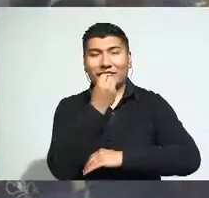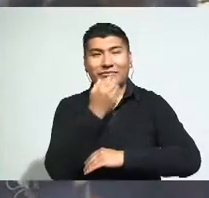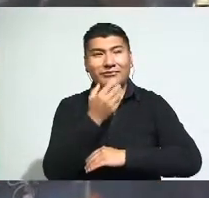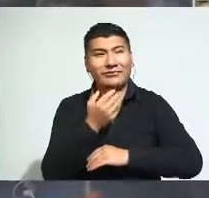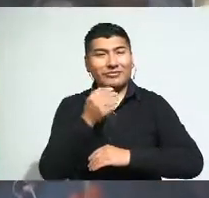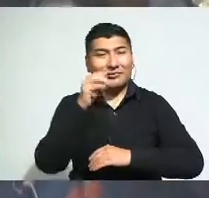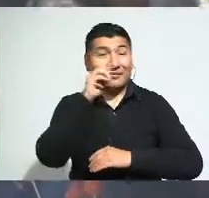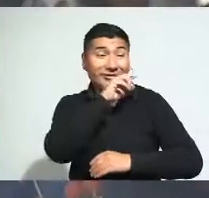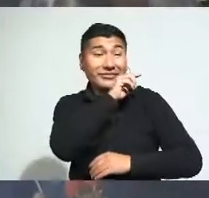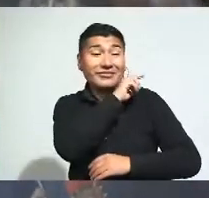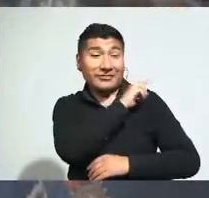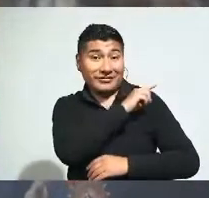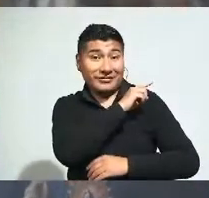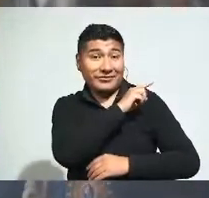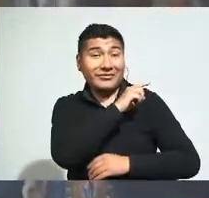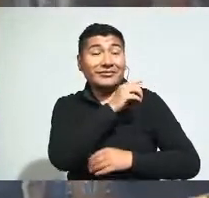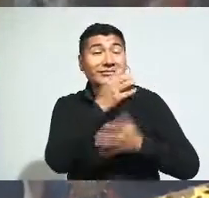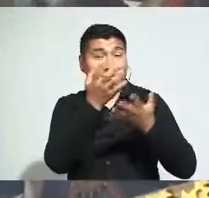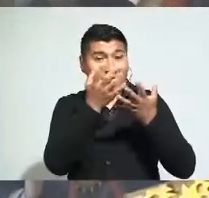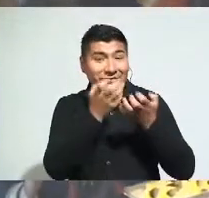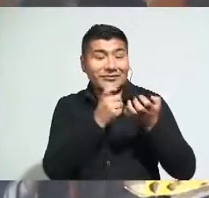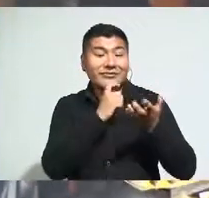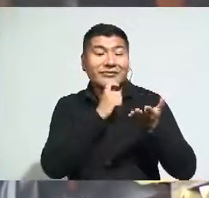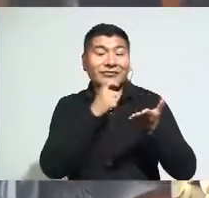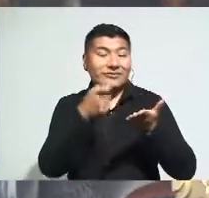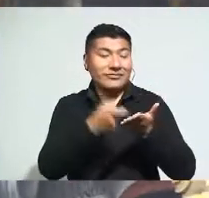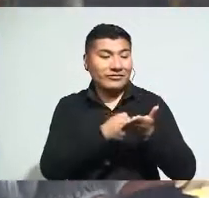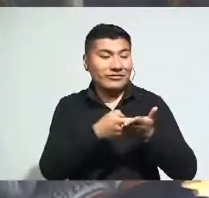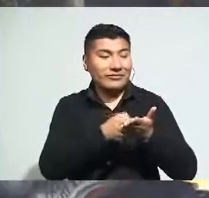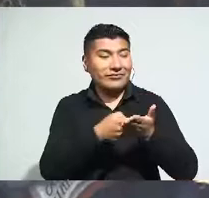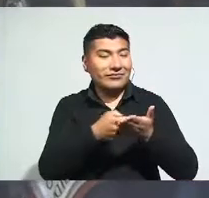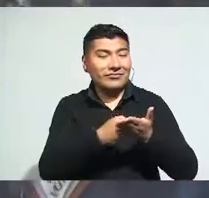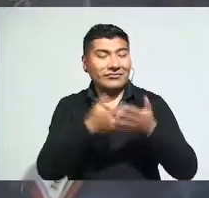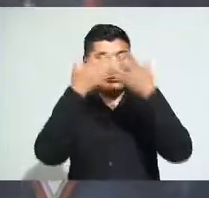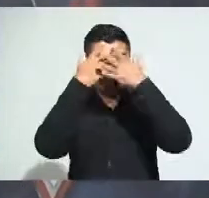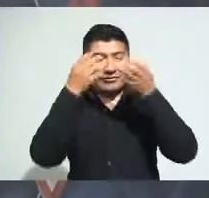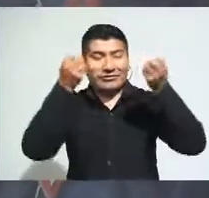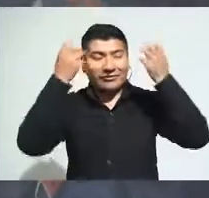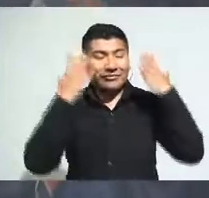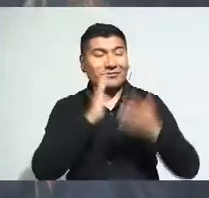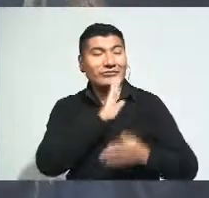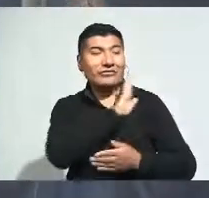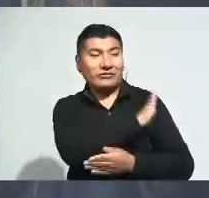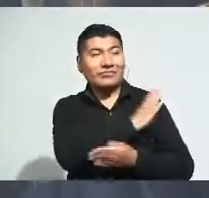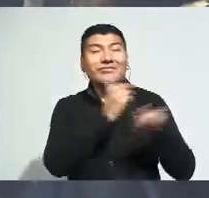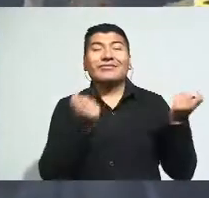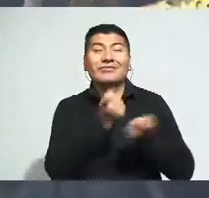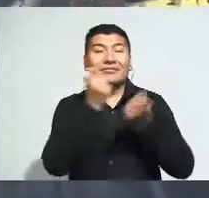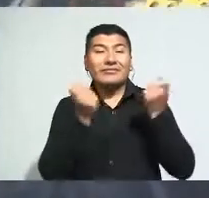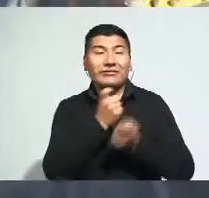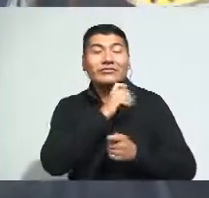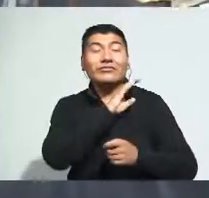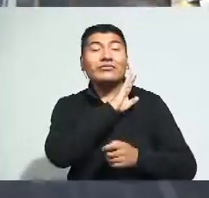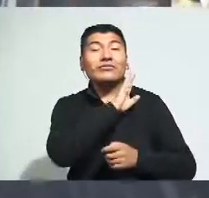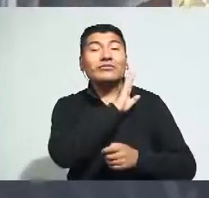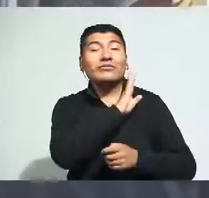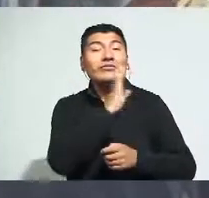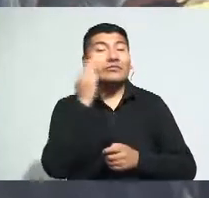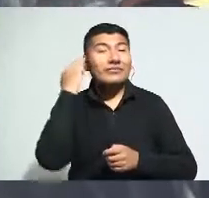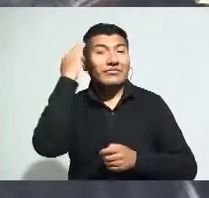él está dispuesto a borrar por completo y para siempre el pecado porque su memoria